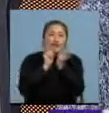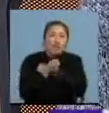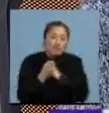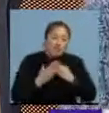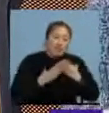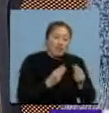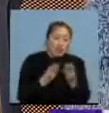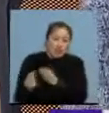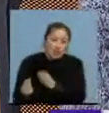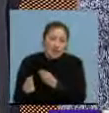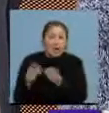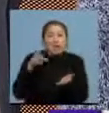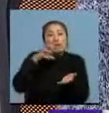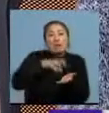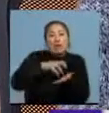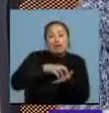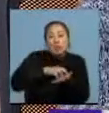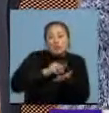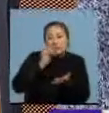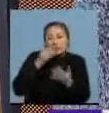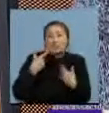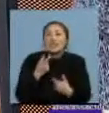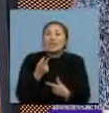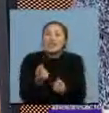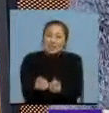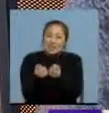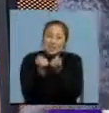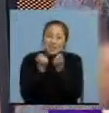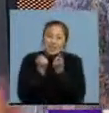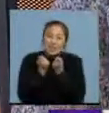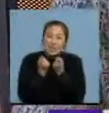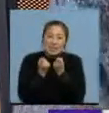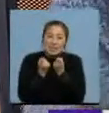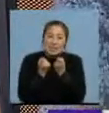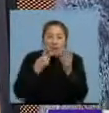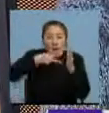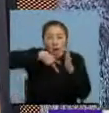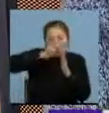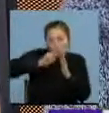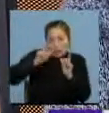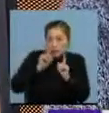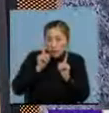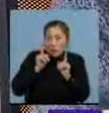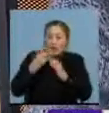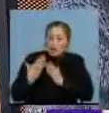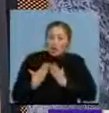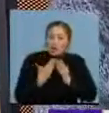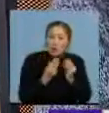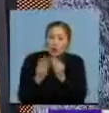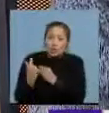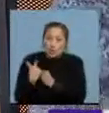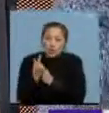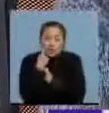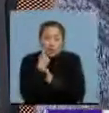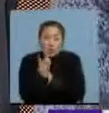productores de micro y de pymes que requiere si bien no ha sido tanto el aumento que requieren una asistencia o una consideración